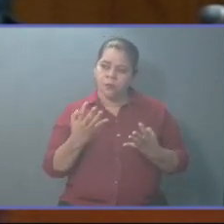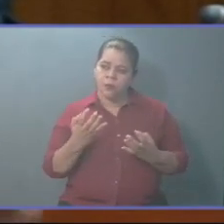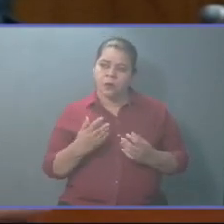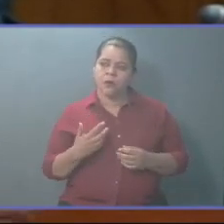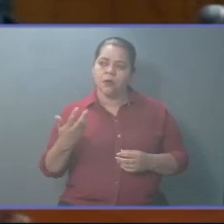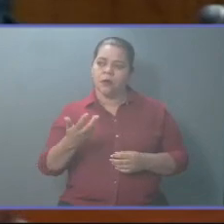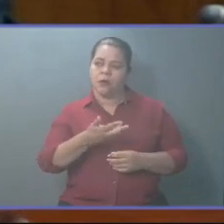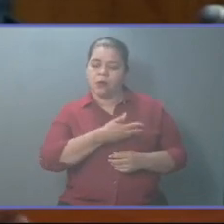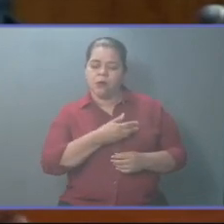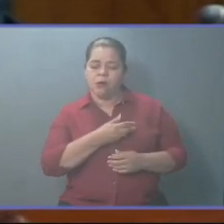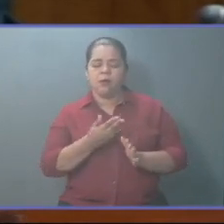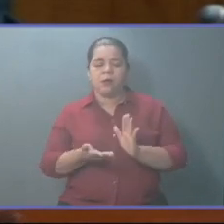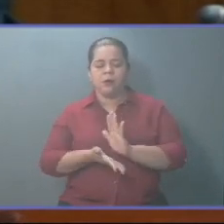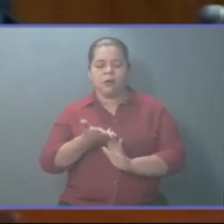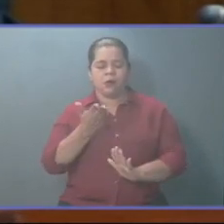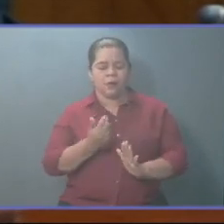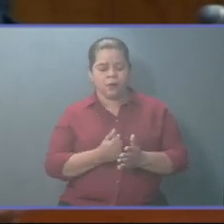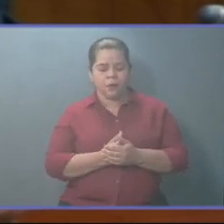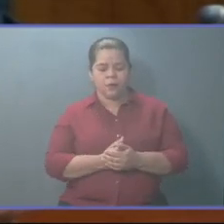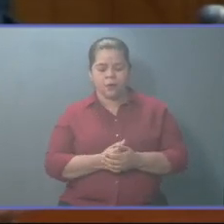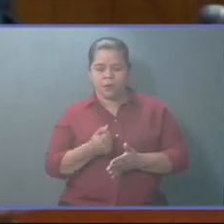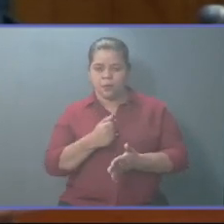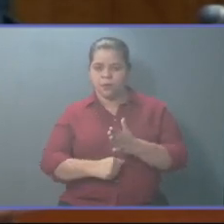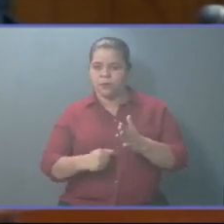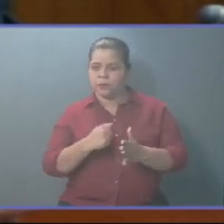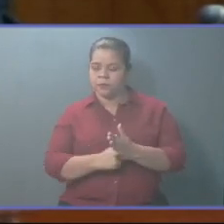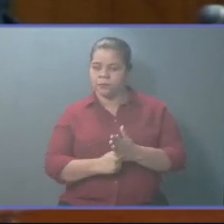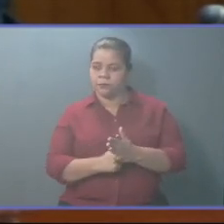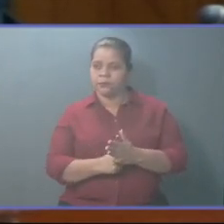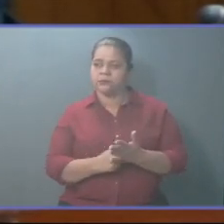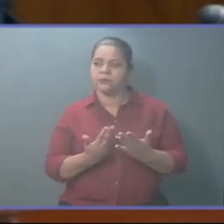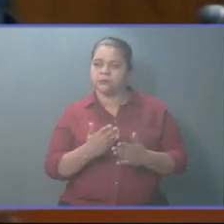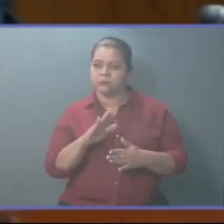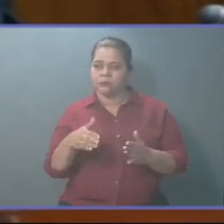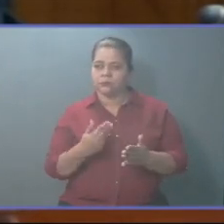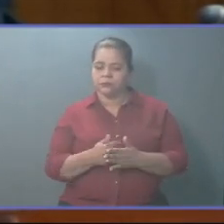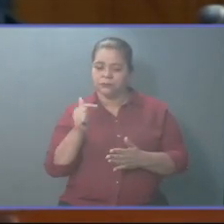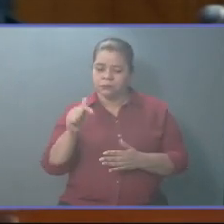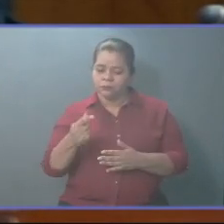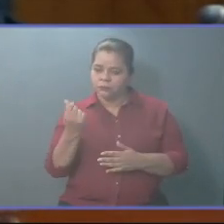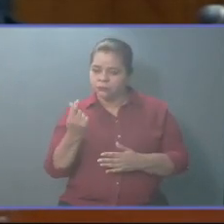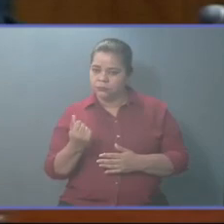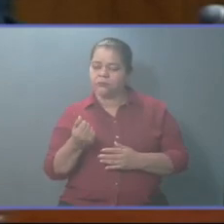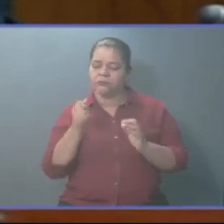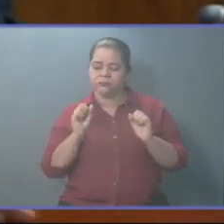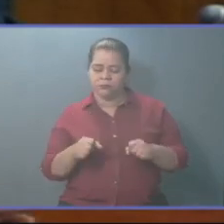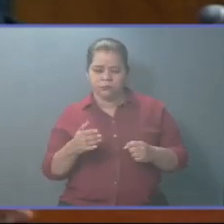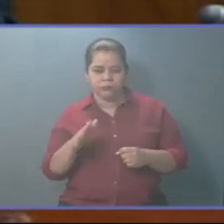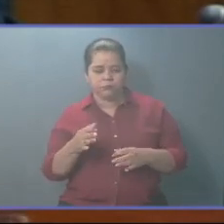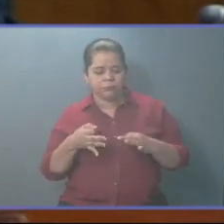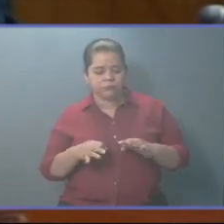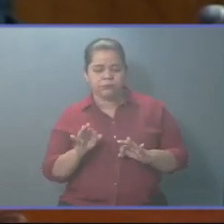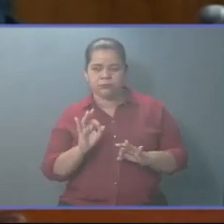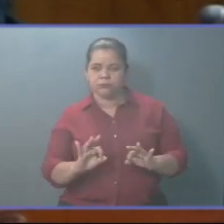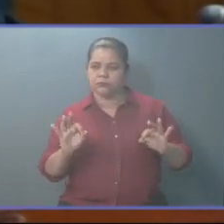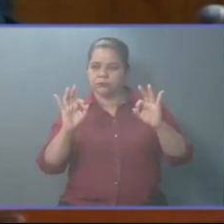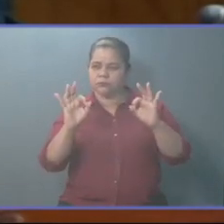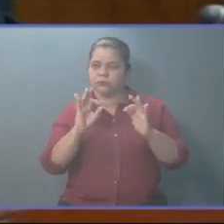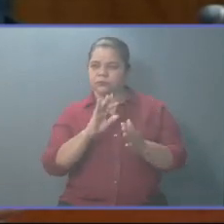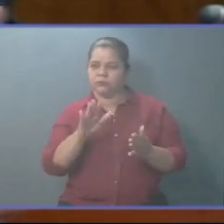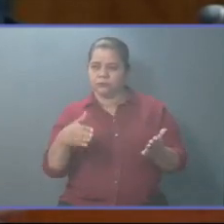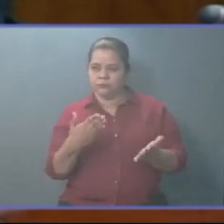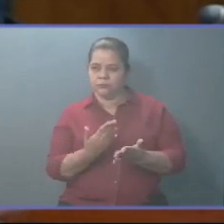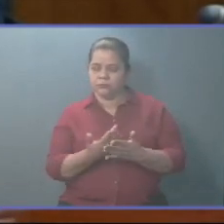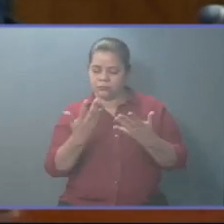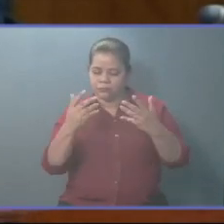poner nuestro mayor esfuerzo, nuestro mayor empeño para que esos recursos sean utilizados de la mejor manera posible y